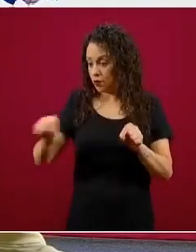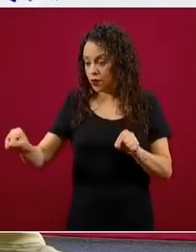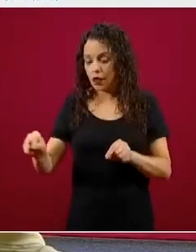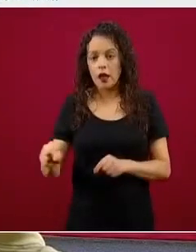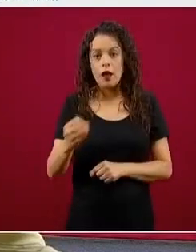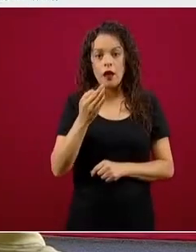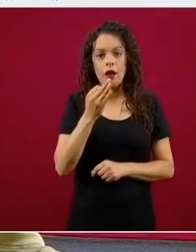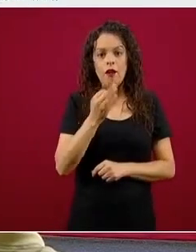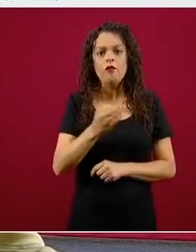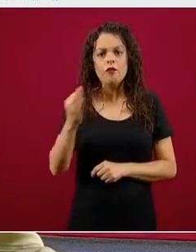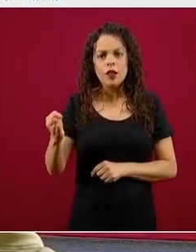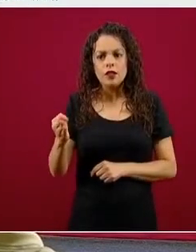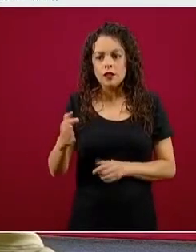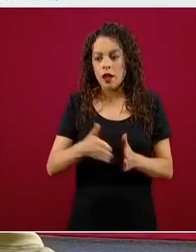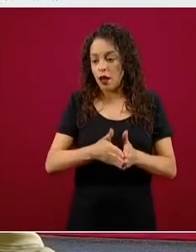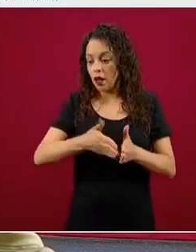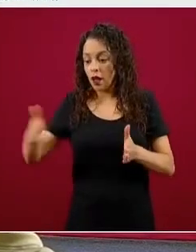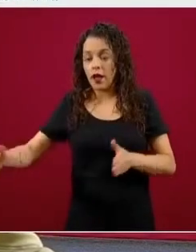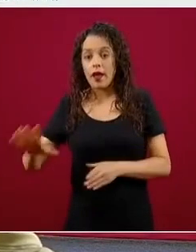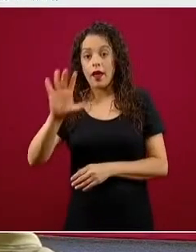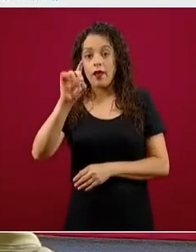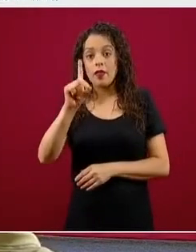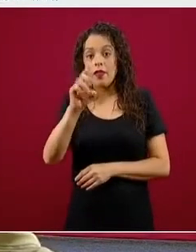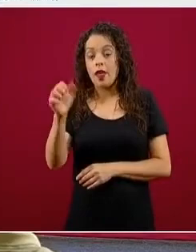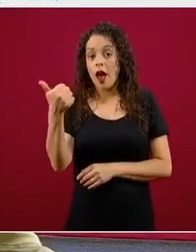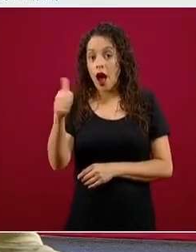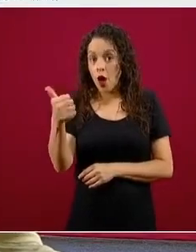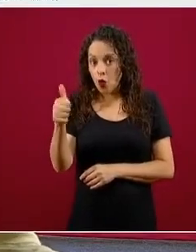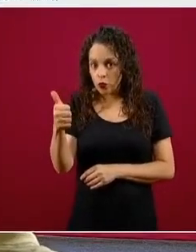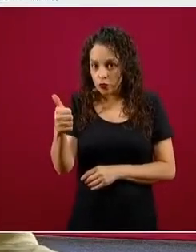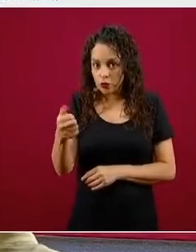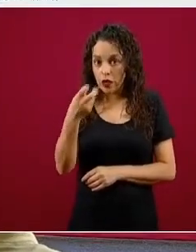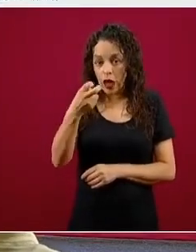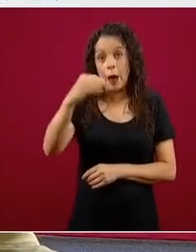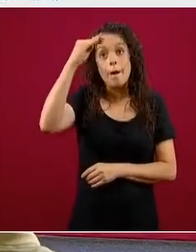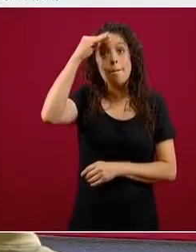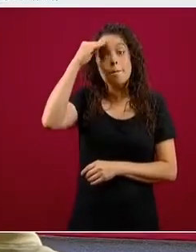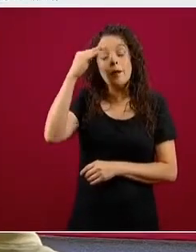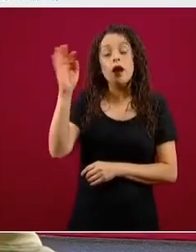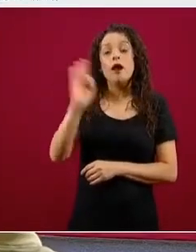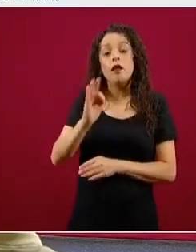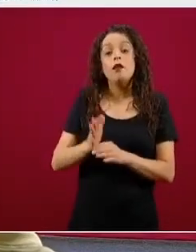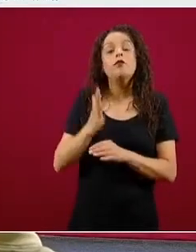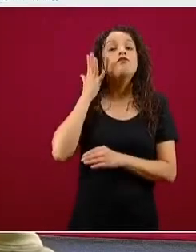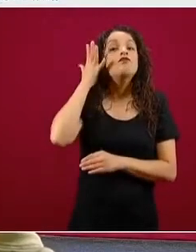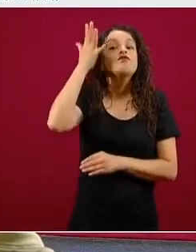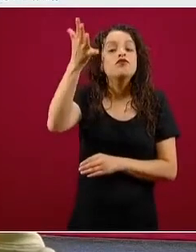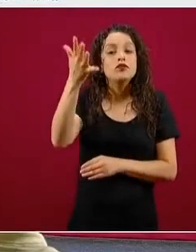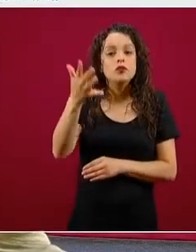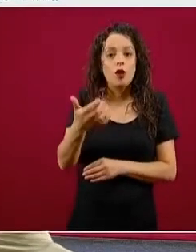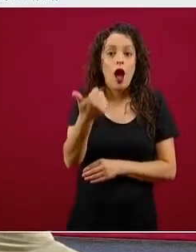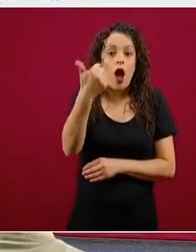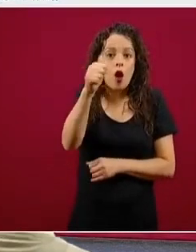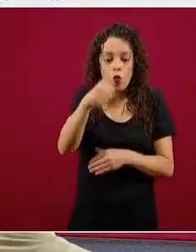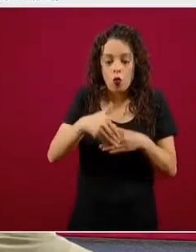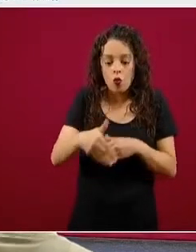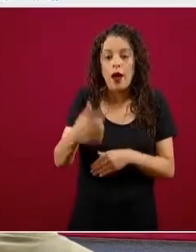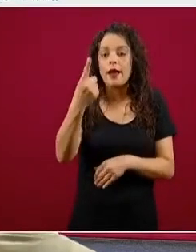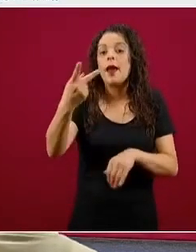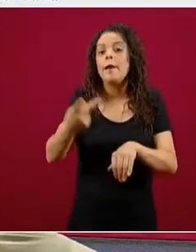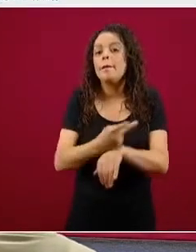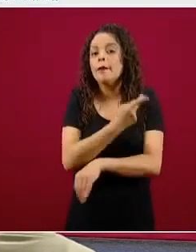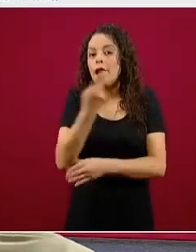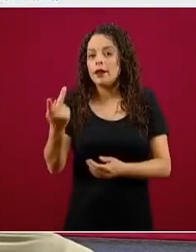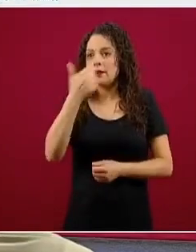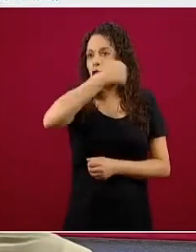agosto, el 30 de agosto. Entonces es una predicción, pero todavía no estamos en el 30 de agosto, estamos en